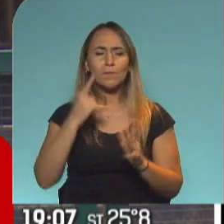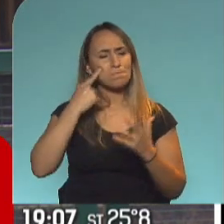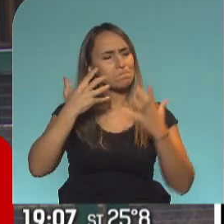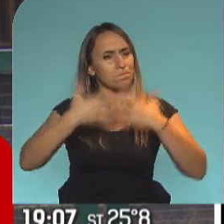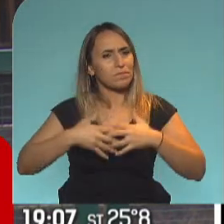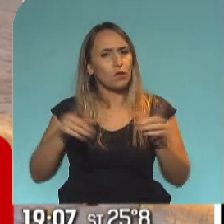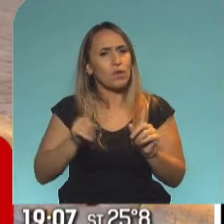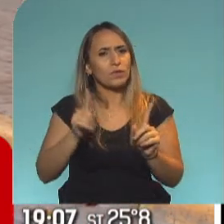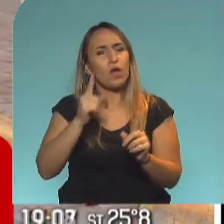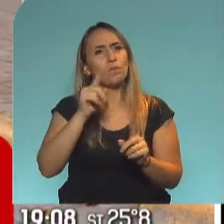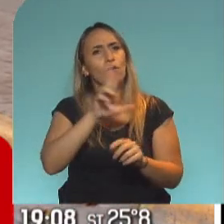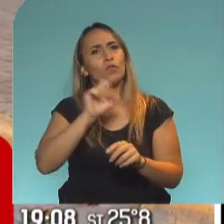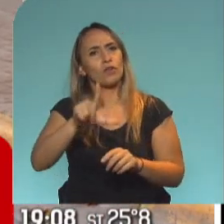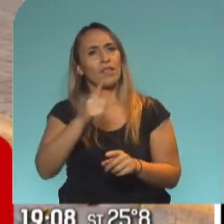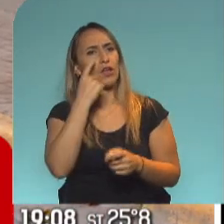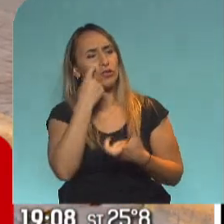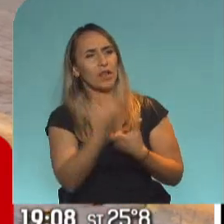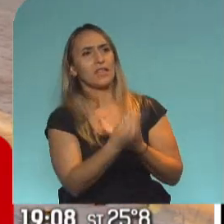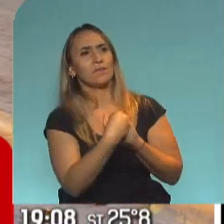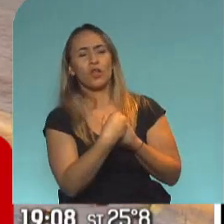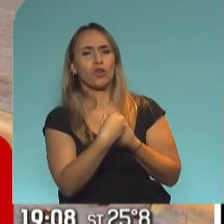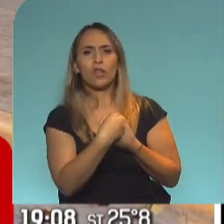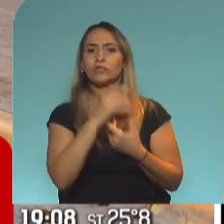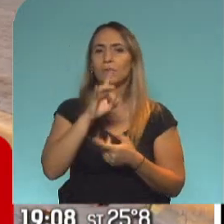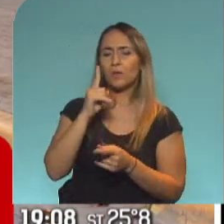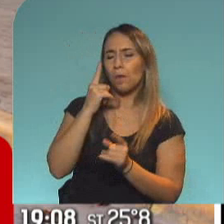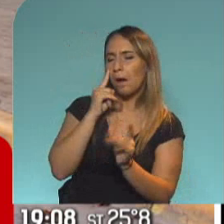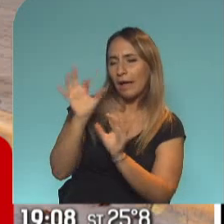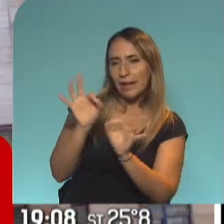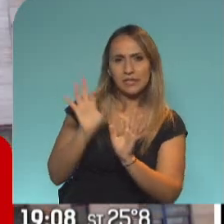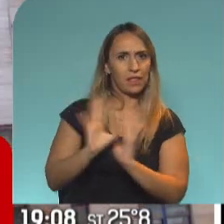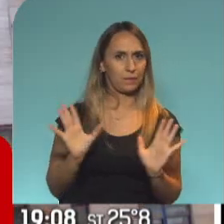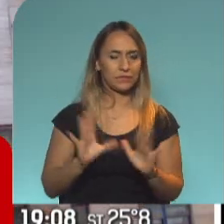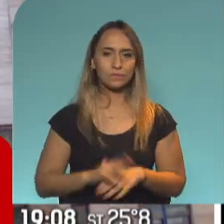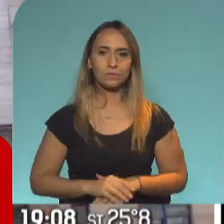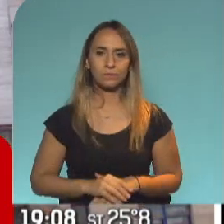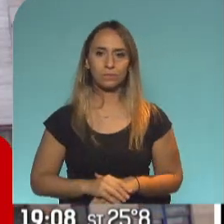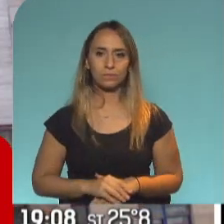es un rol tan de control e intervención, sino algo más evaluador. Escuchémosla. O sea, es un órgano de